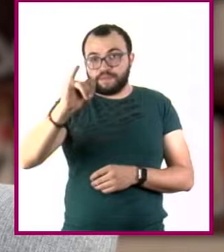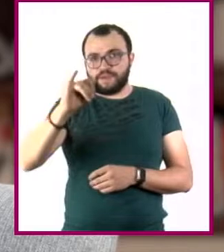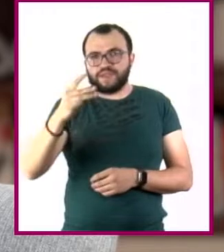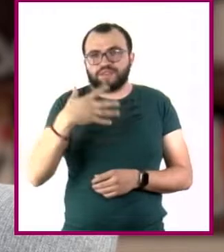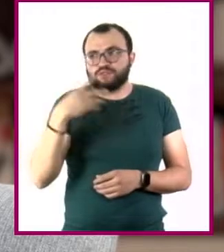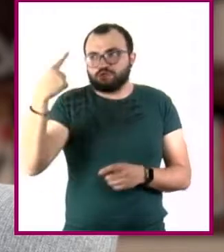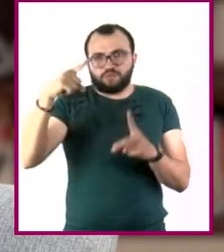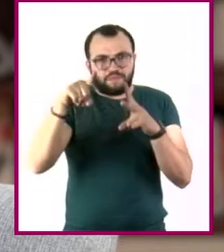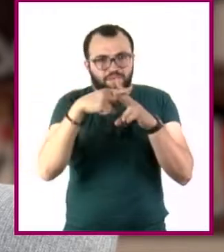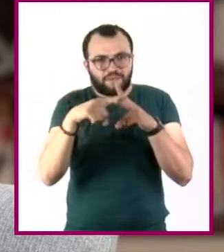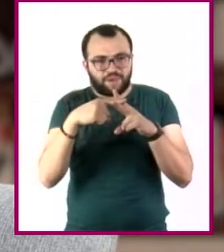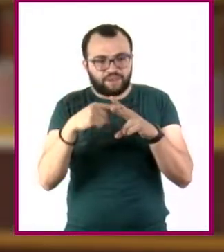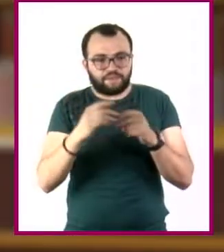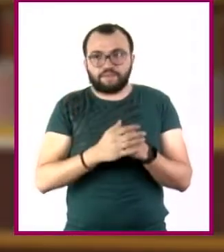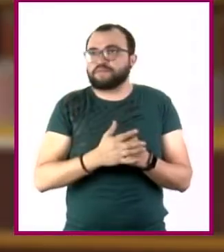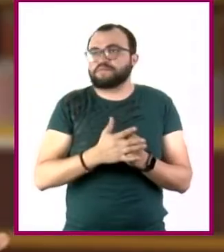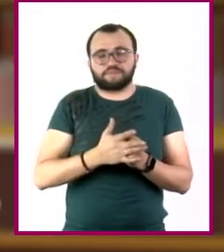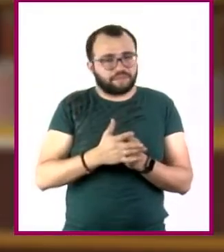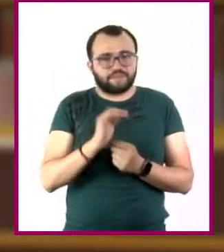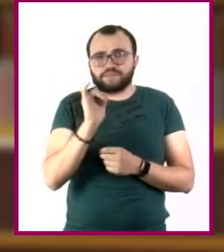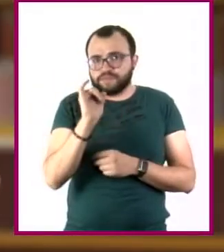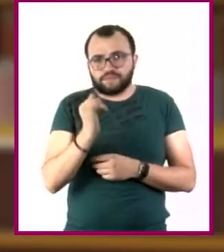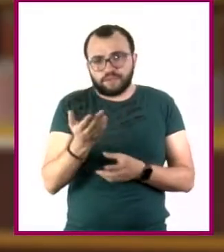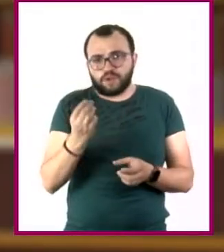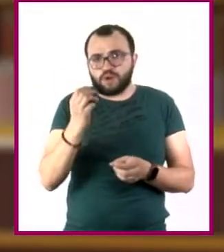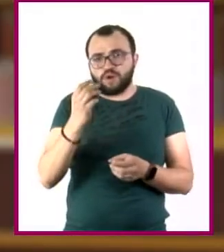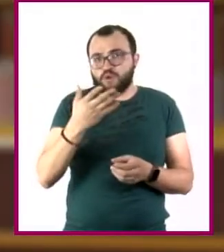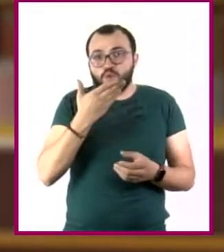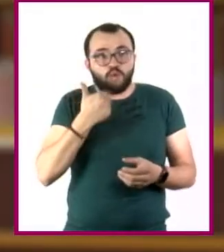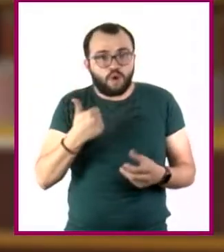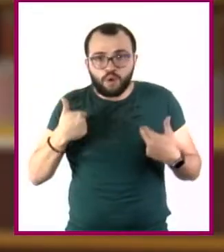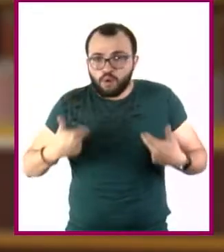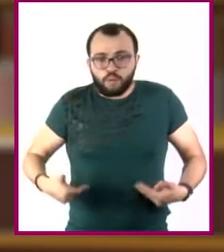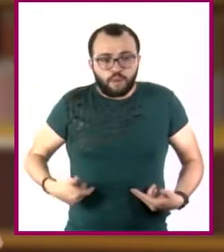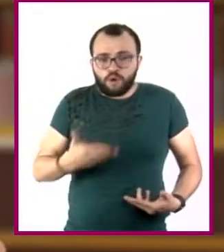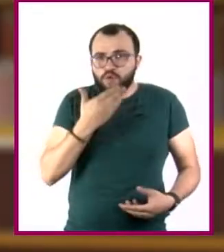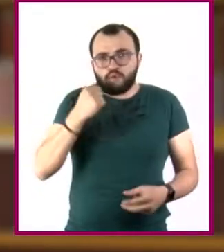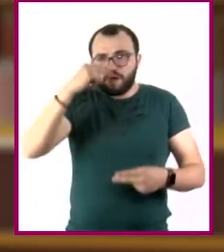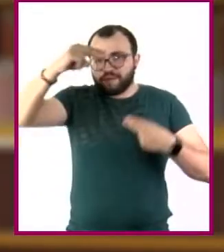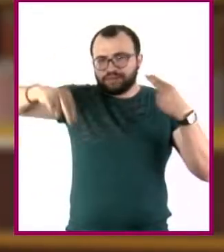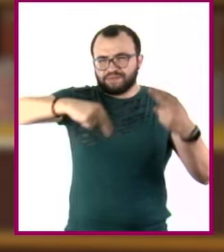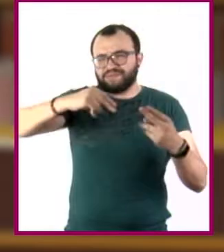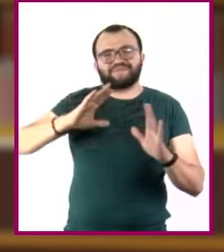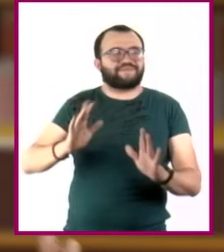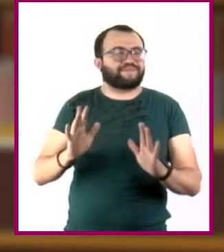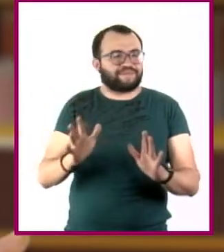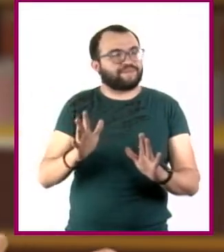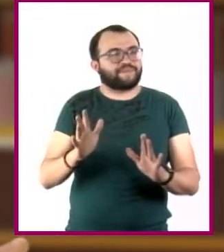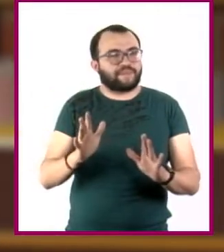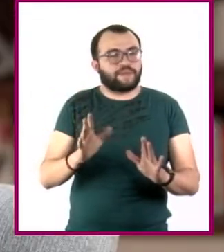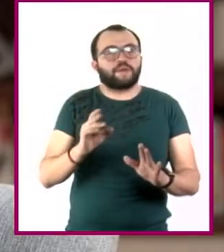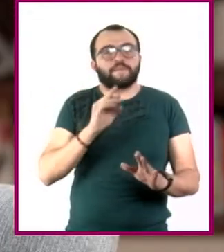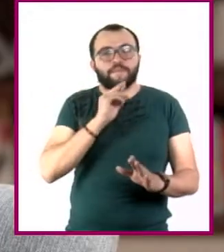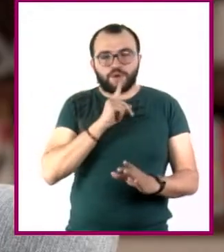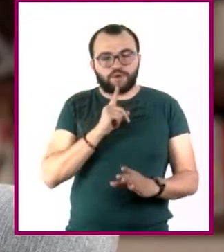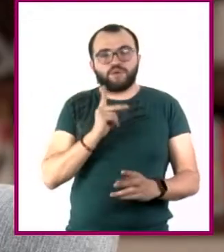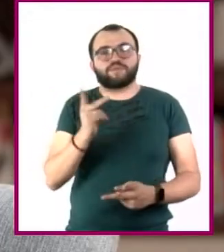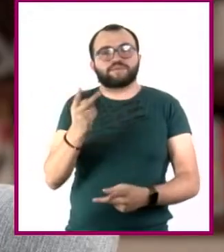no hubiera habido universo. Wow, momento, Lu. Eso ya es demasiado. Mejor volvamos al tema. Ay,